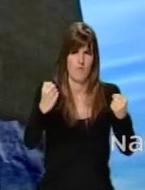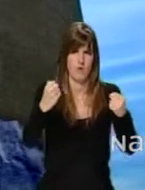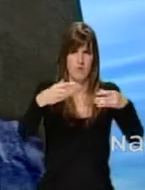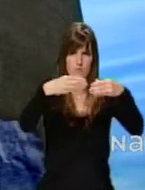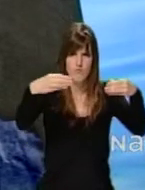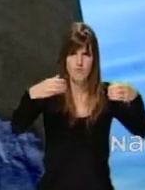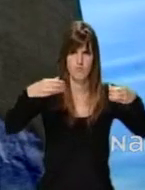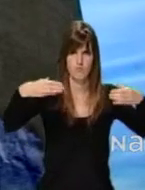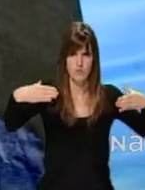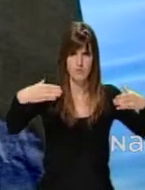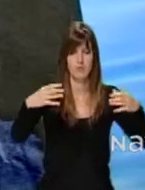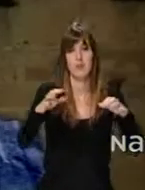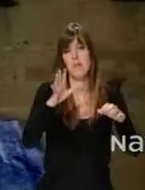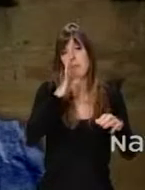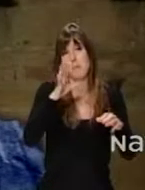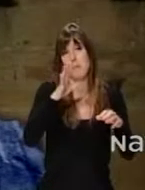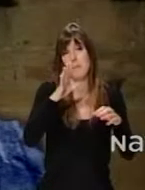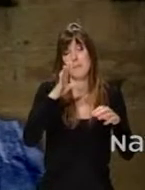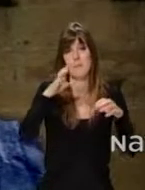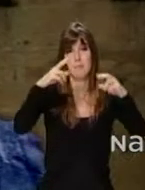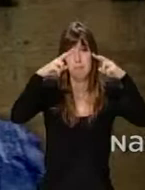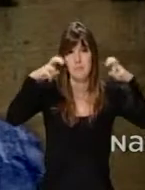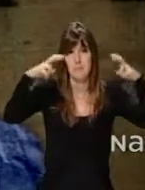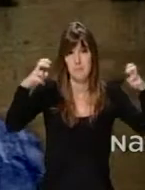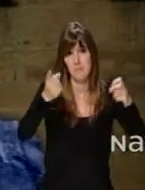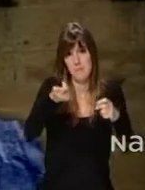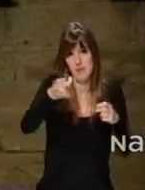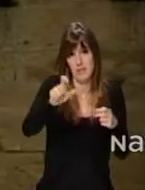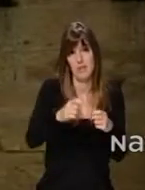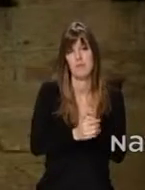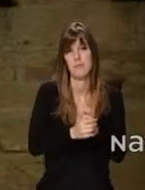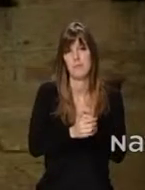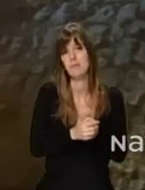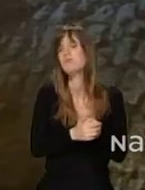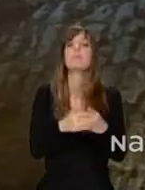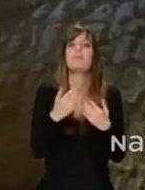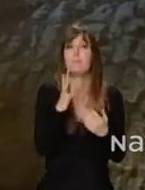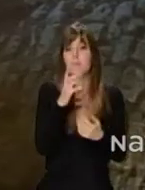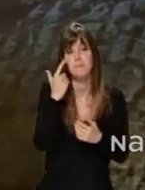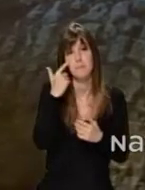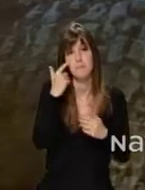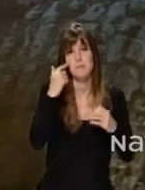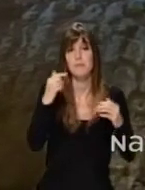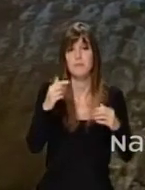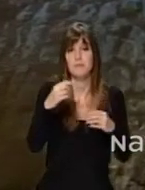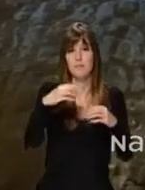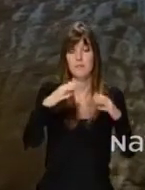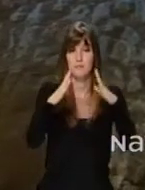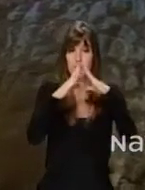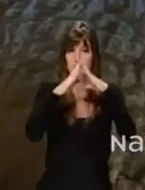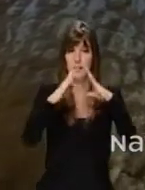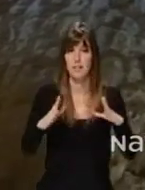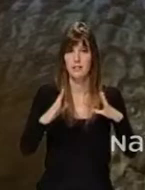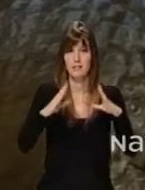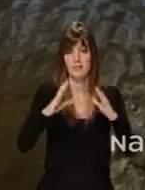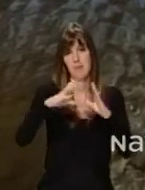Y de hecho eso, pues fue una iglesia fortaleza todo arriba con matacanes que se han perdido en parte. Mira, Paula, pues estamos ahora en la bóveda de la iglesia de la parroquia de